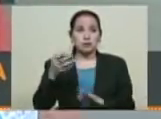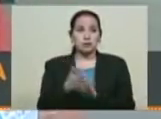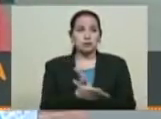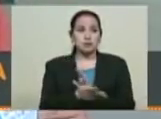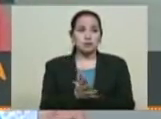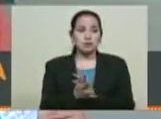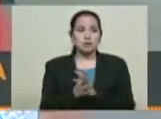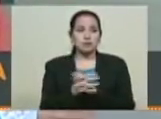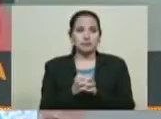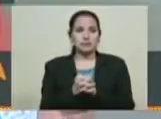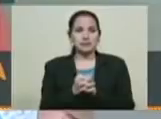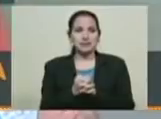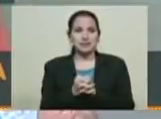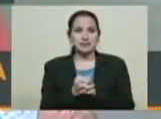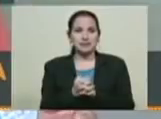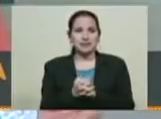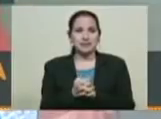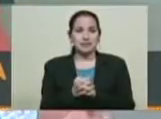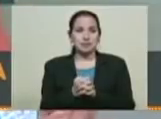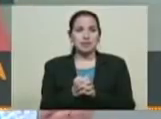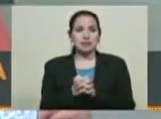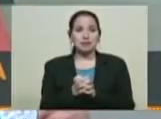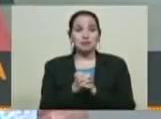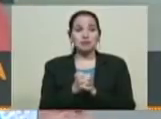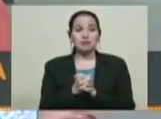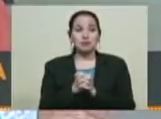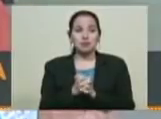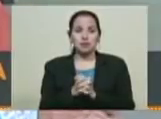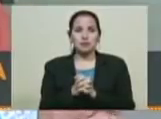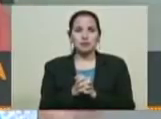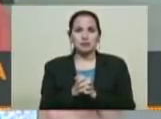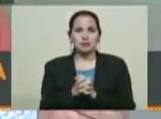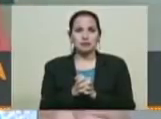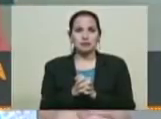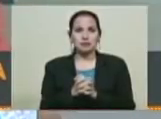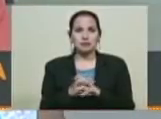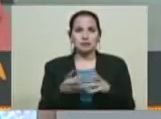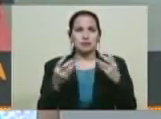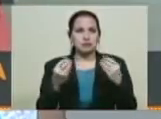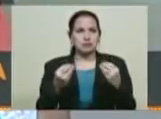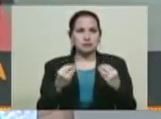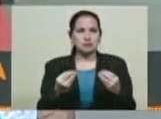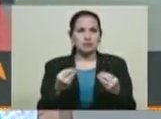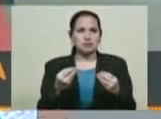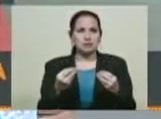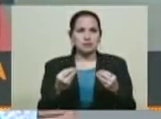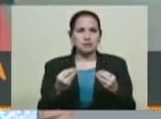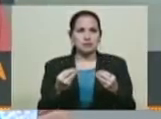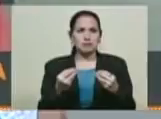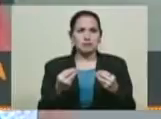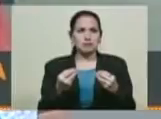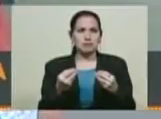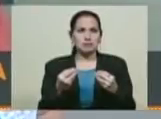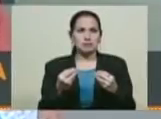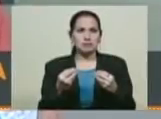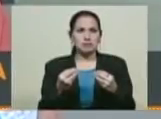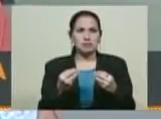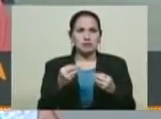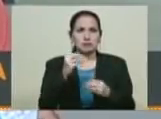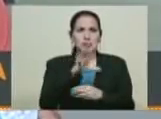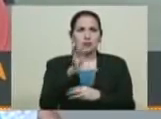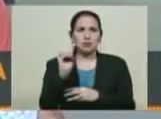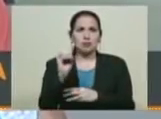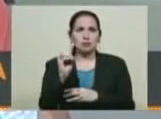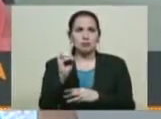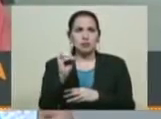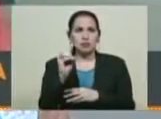de 180 a 200 litros de agua por segundo, que es la que se debería devolver al mar, el cual tiene el 50%